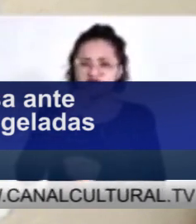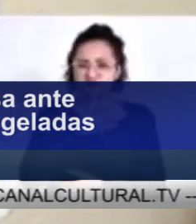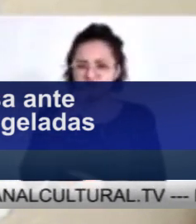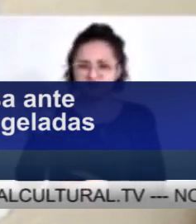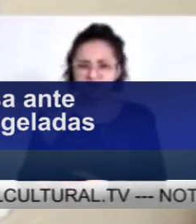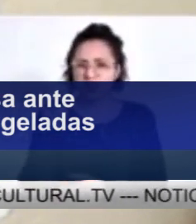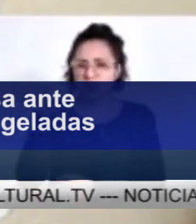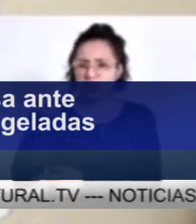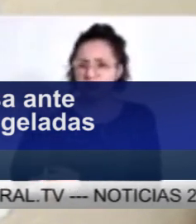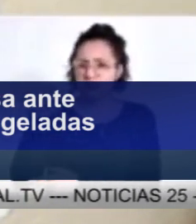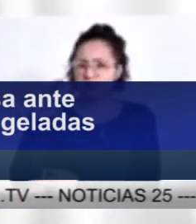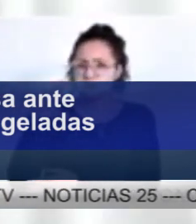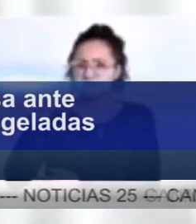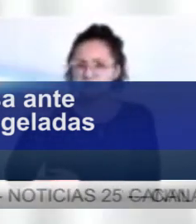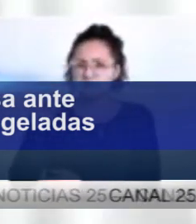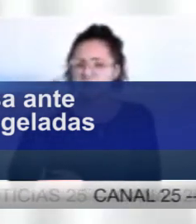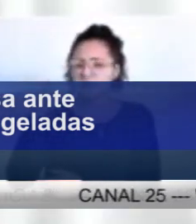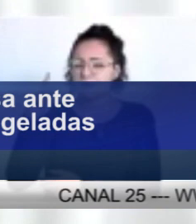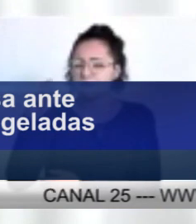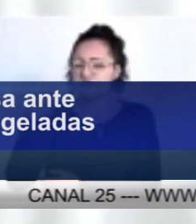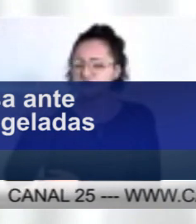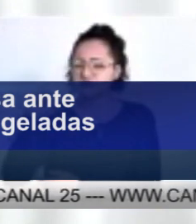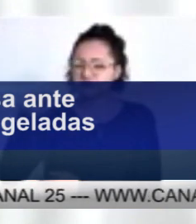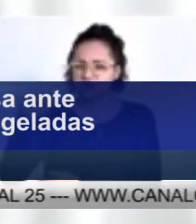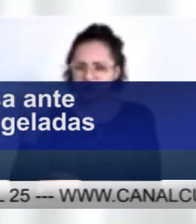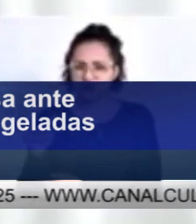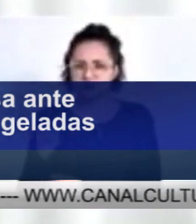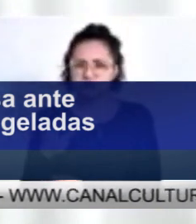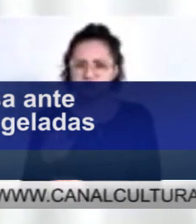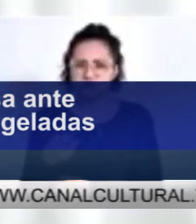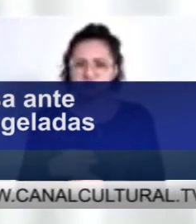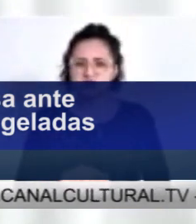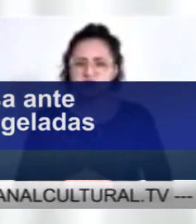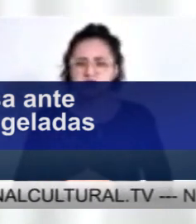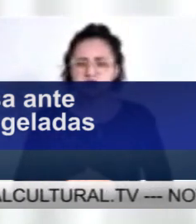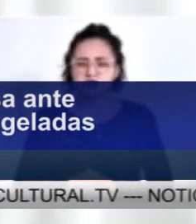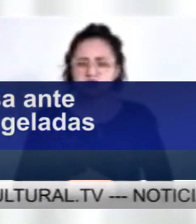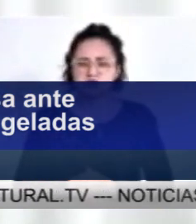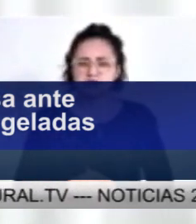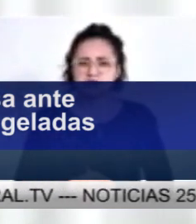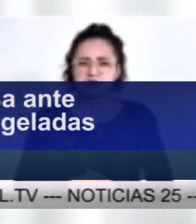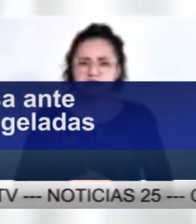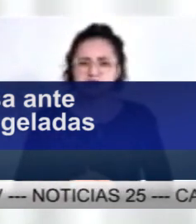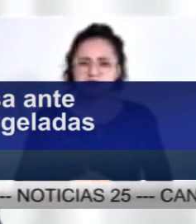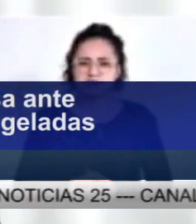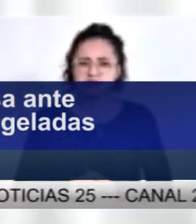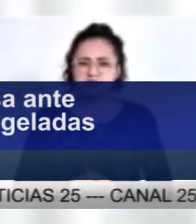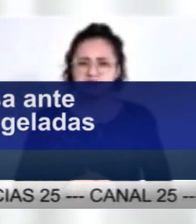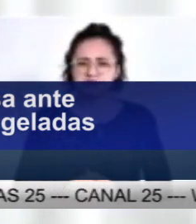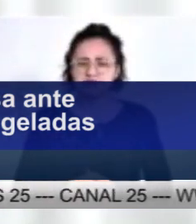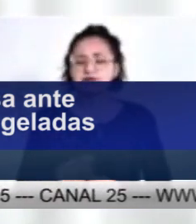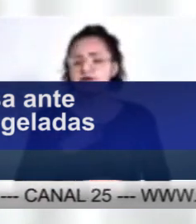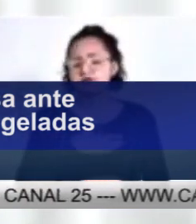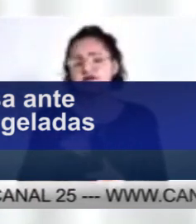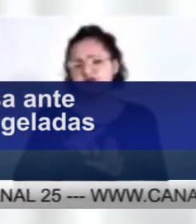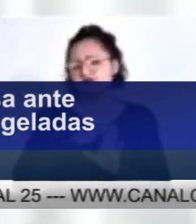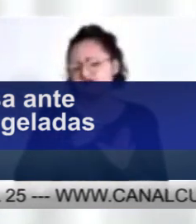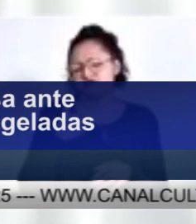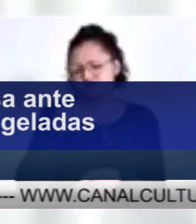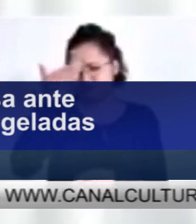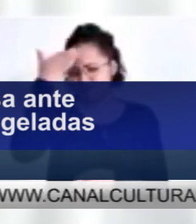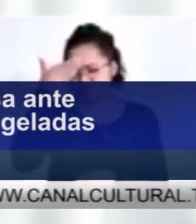únicamente se han dedicado a violar de manera permanente la ley con la ocupación de terrenos de manera